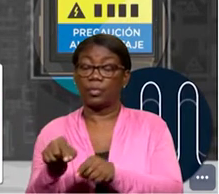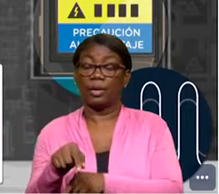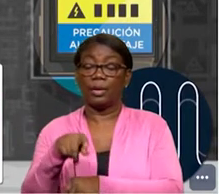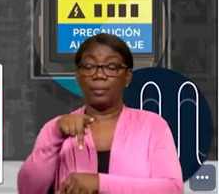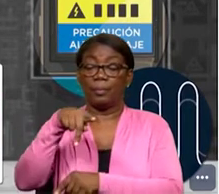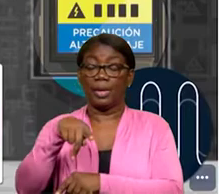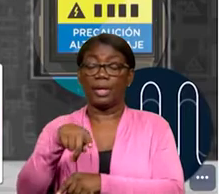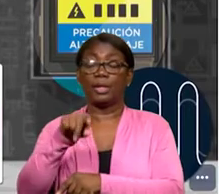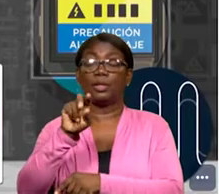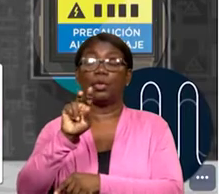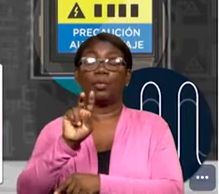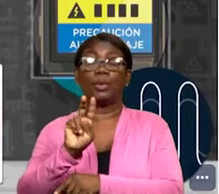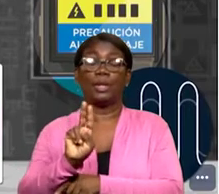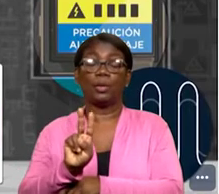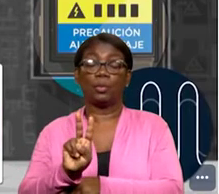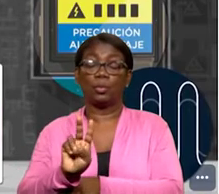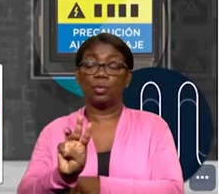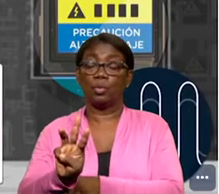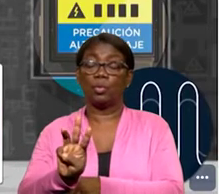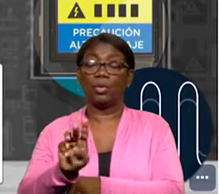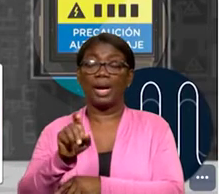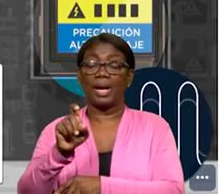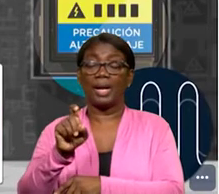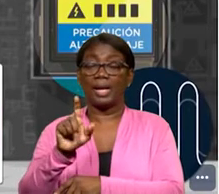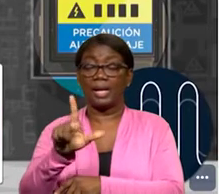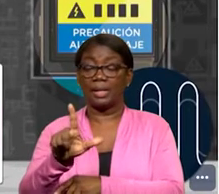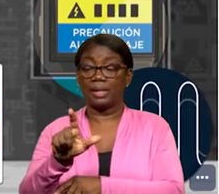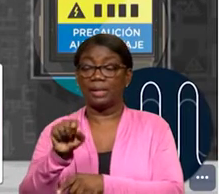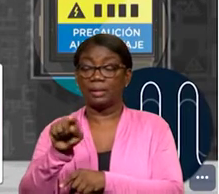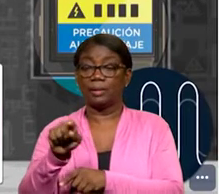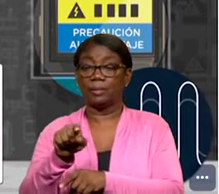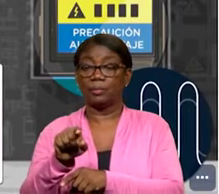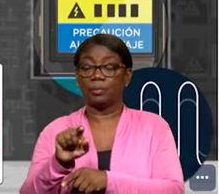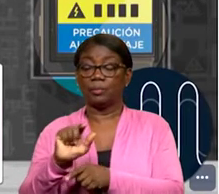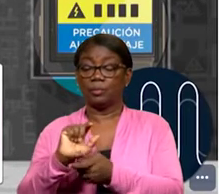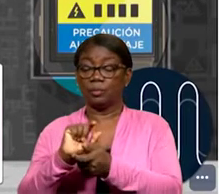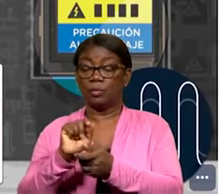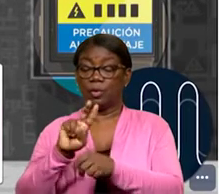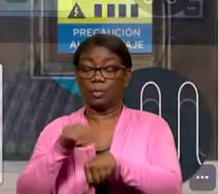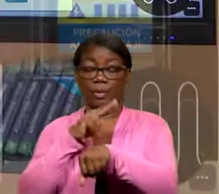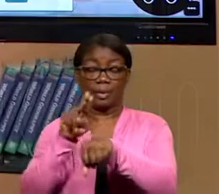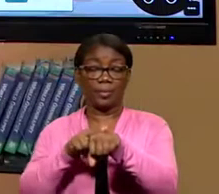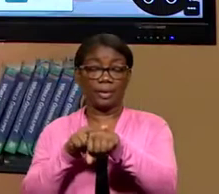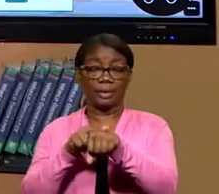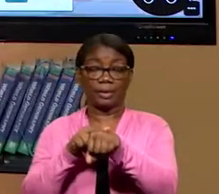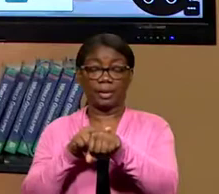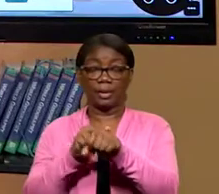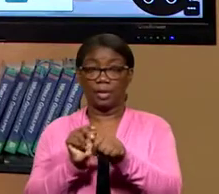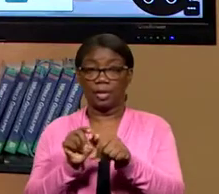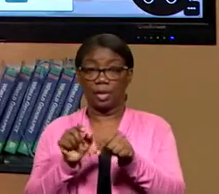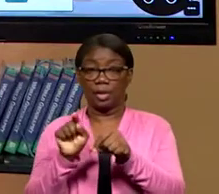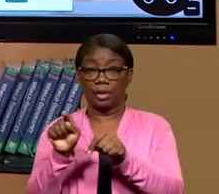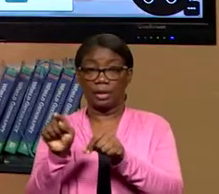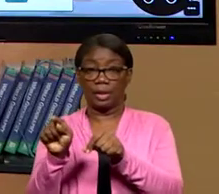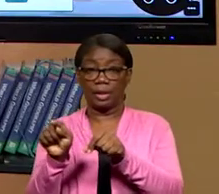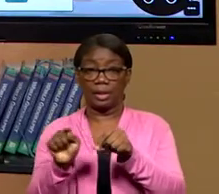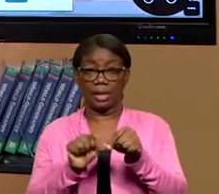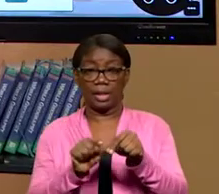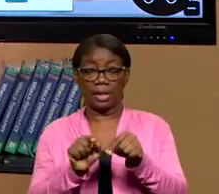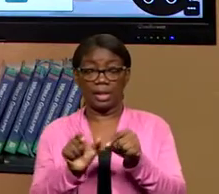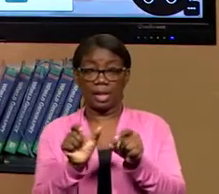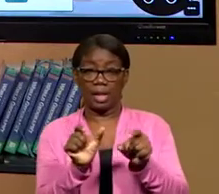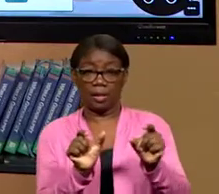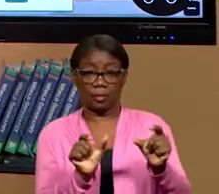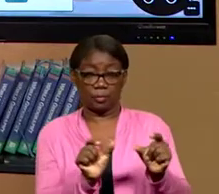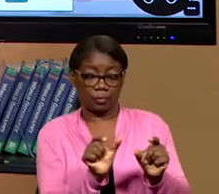PWM, modulación por ancho de pulso, que normalmente llega a un circuito oscilador